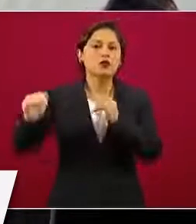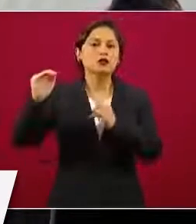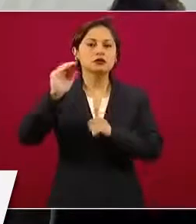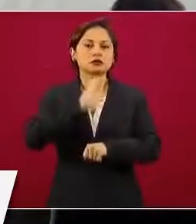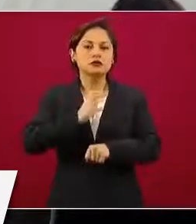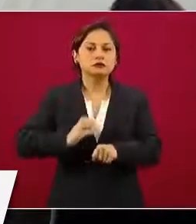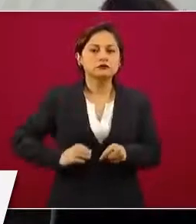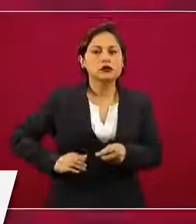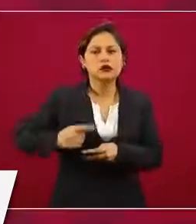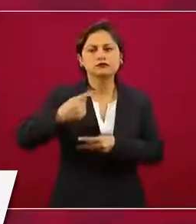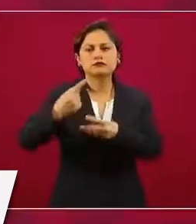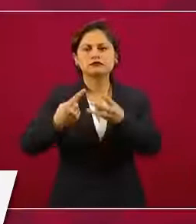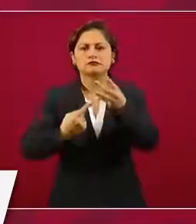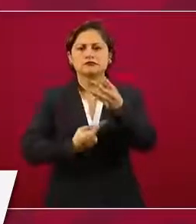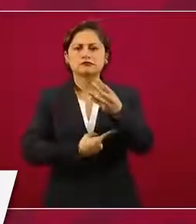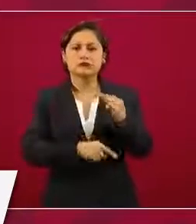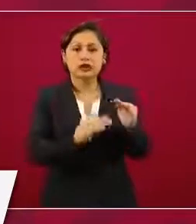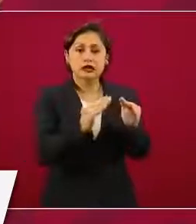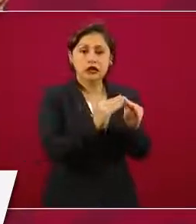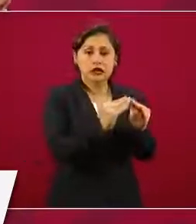casa,